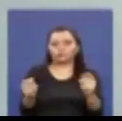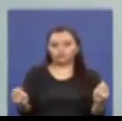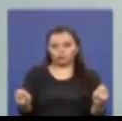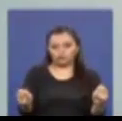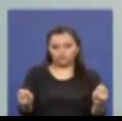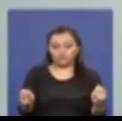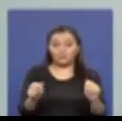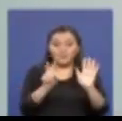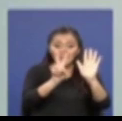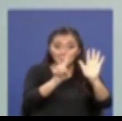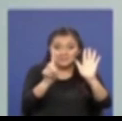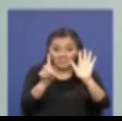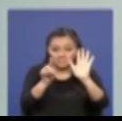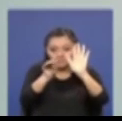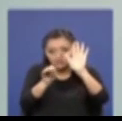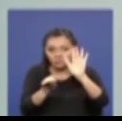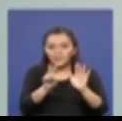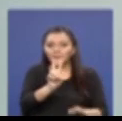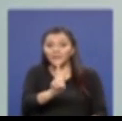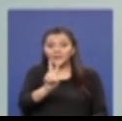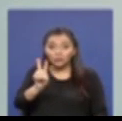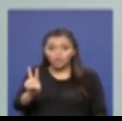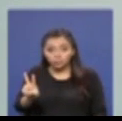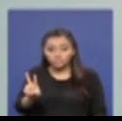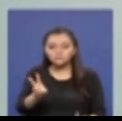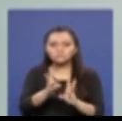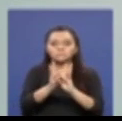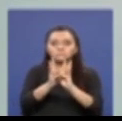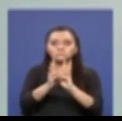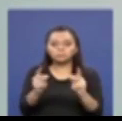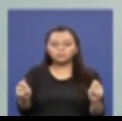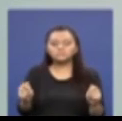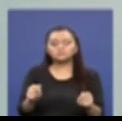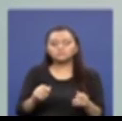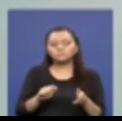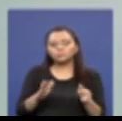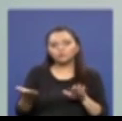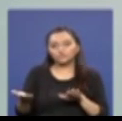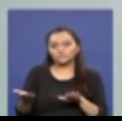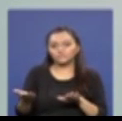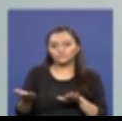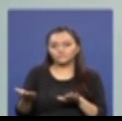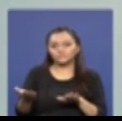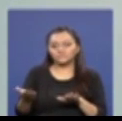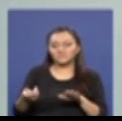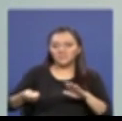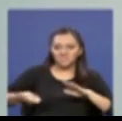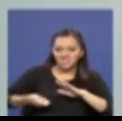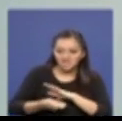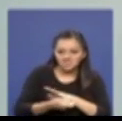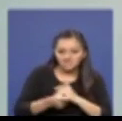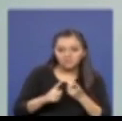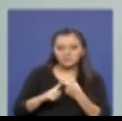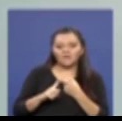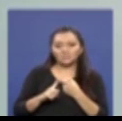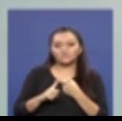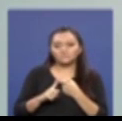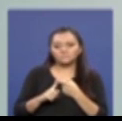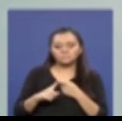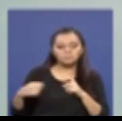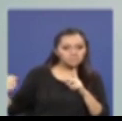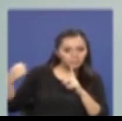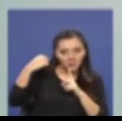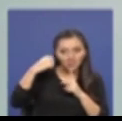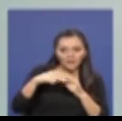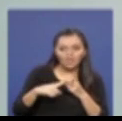22 casos, la persona desaparecida fue encontrada sin vida. Puede ser asesinato, puede ser muerte violenta, pero